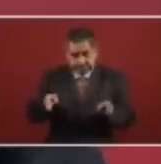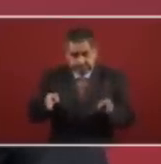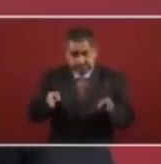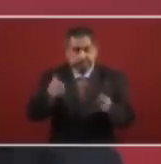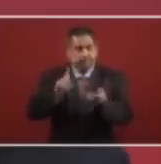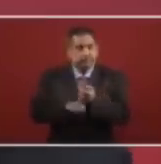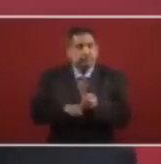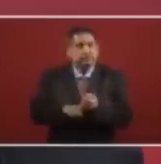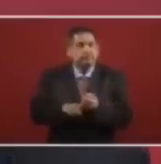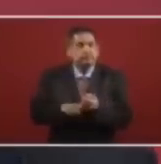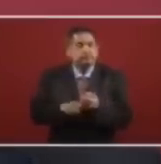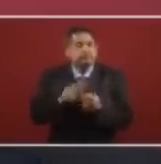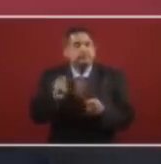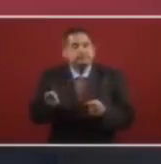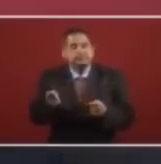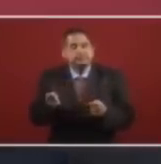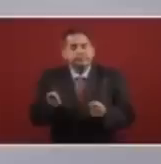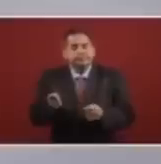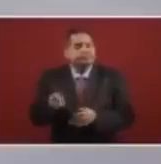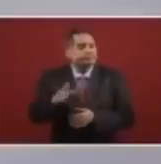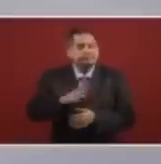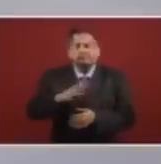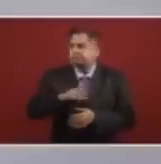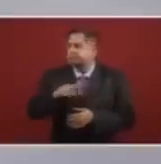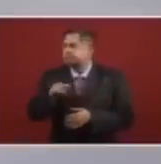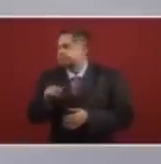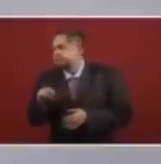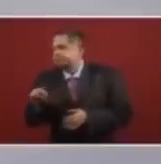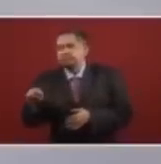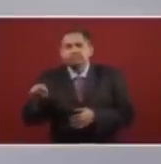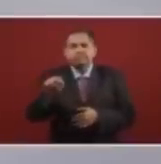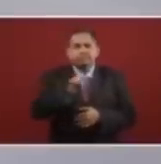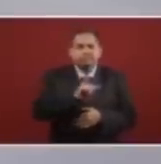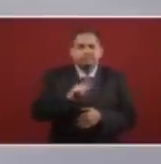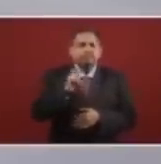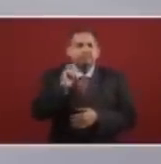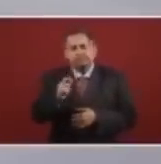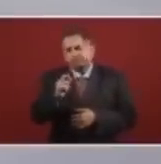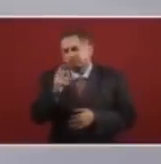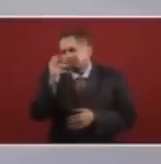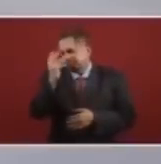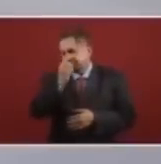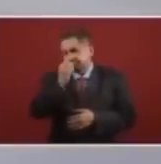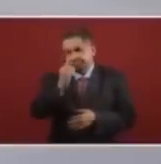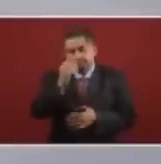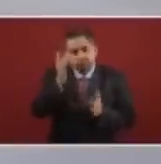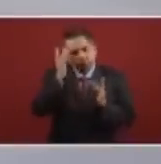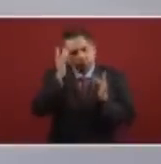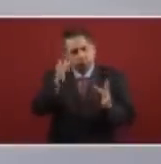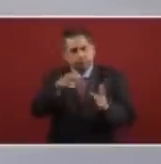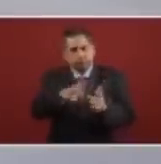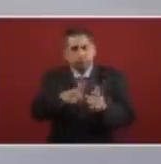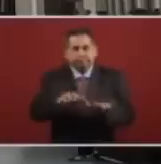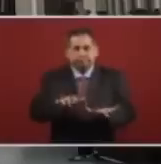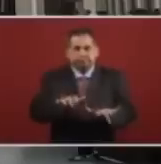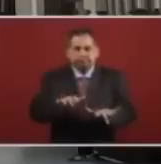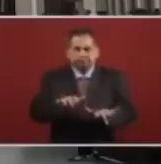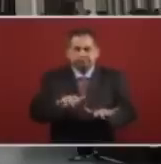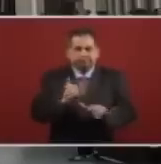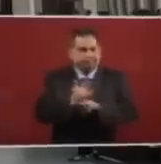en que existen las benditas redes sociales.